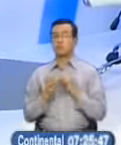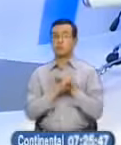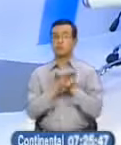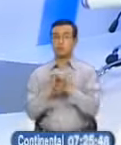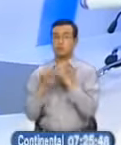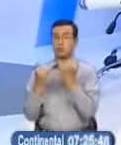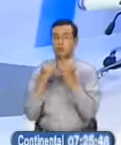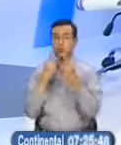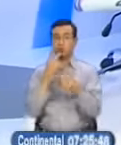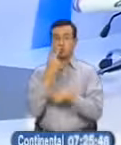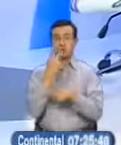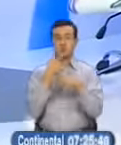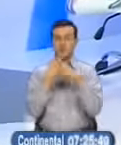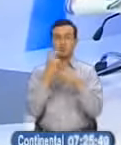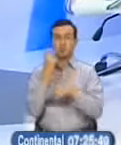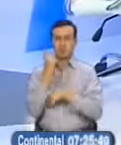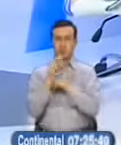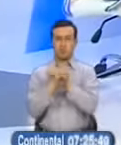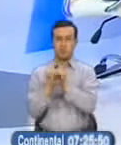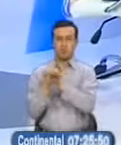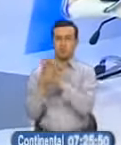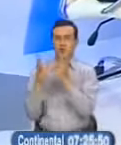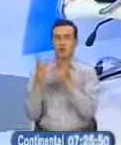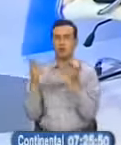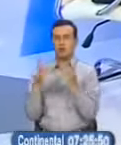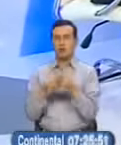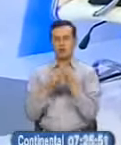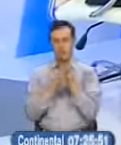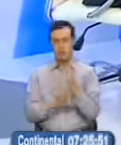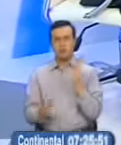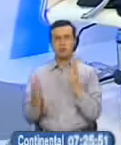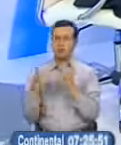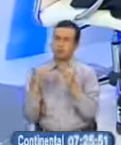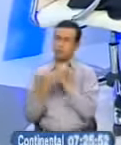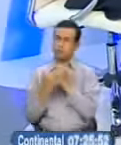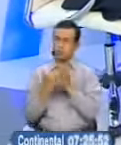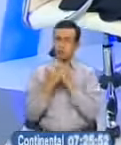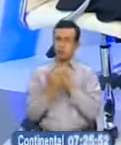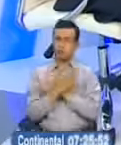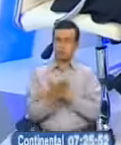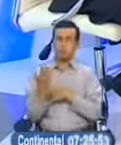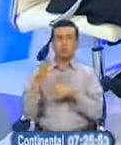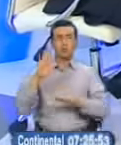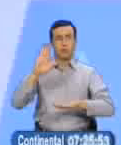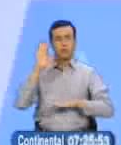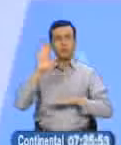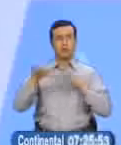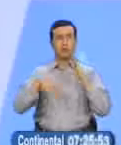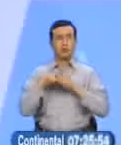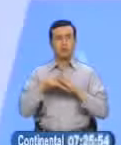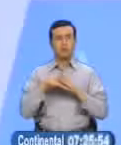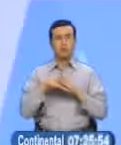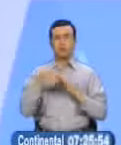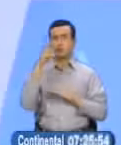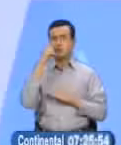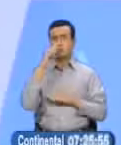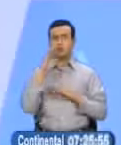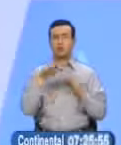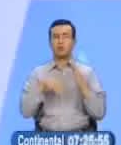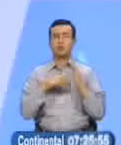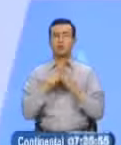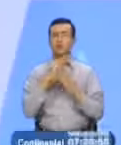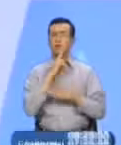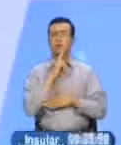que la llamamos 2x1 no podría haberse ejecutado si no fuera con el llamado y con el compromiso de todos los hoteles y de todos